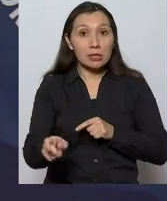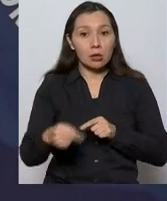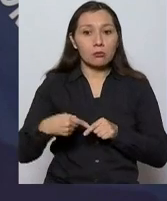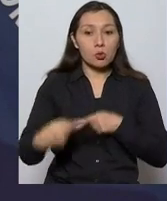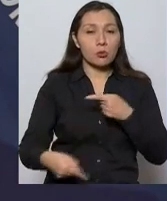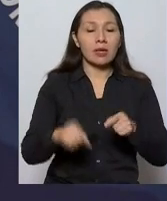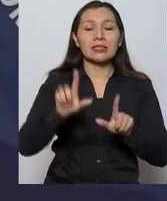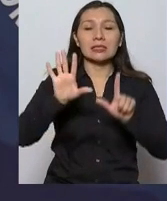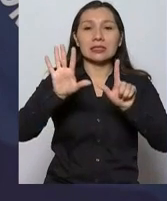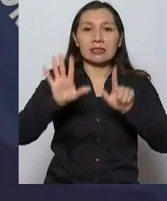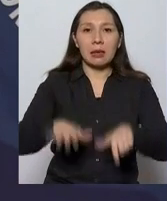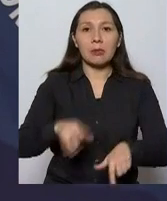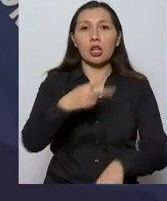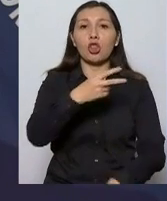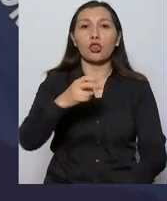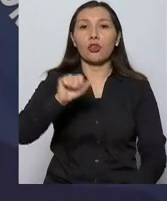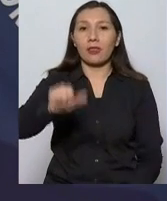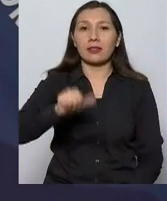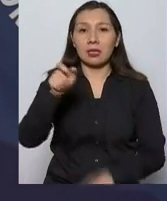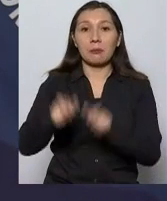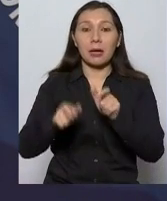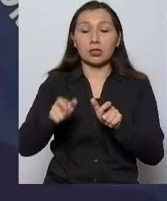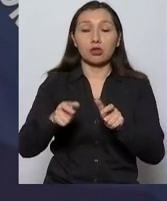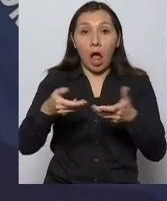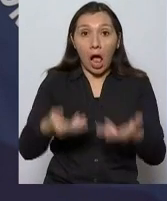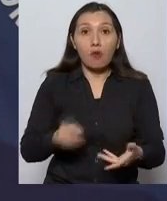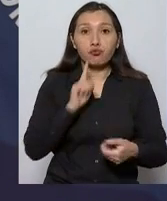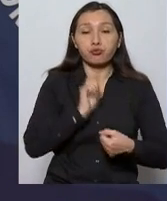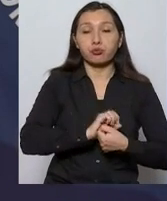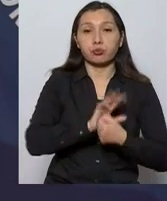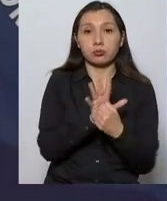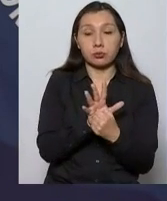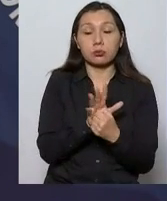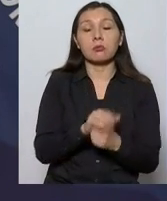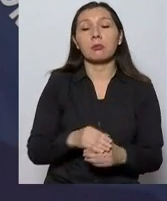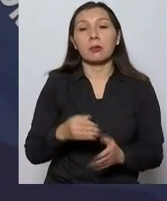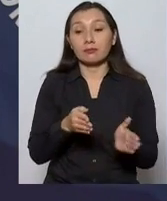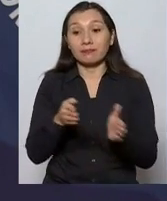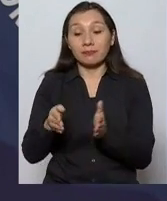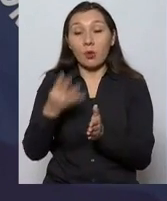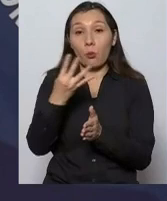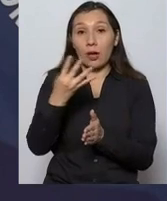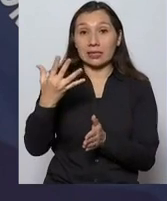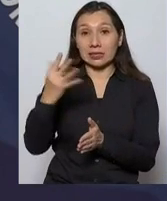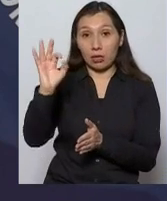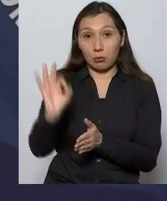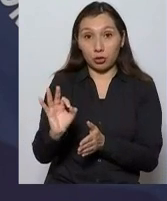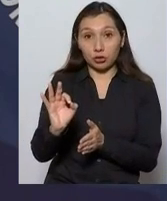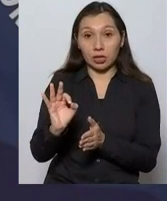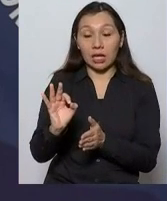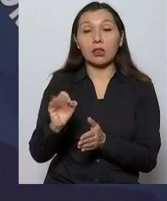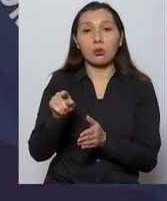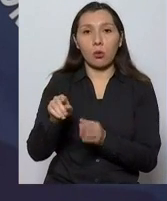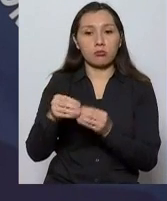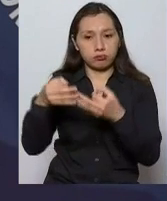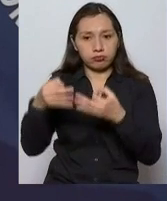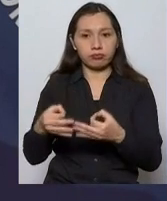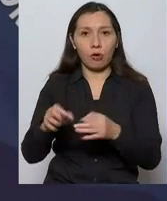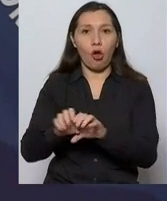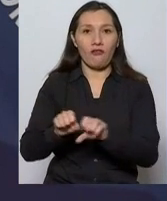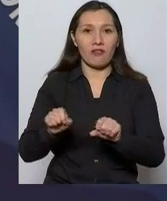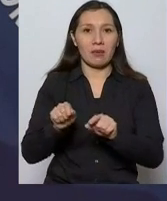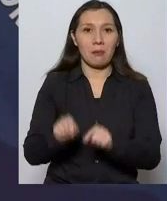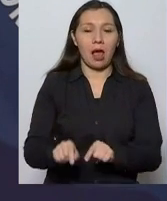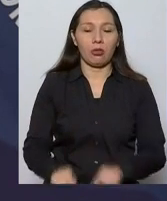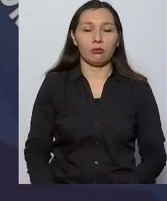son 7.216 casos activos, de los cuales un 45% del total de casos